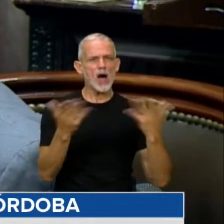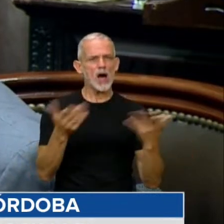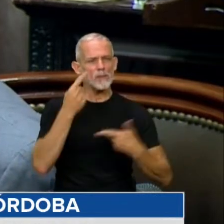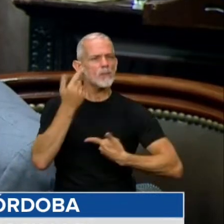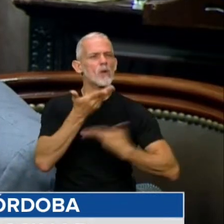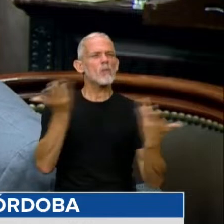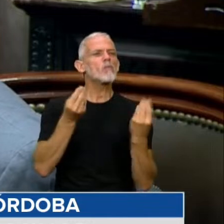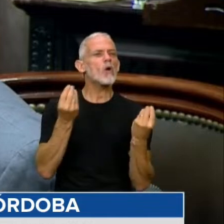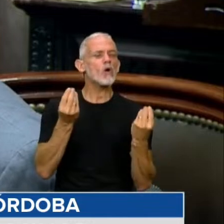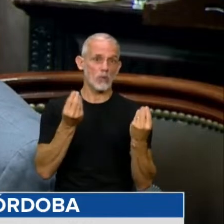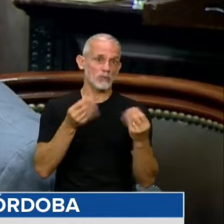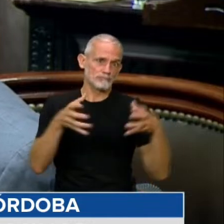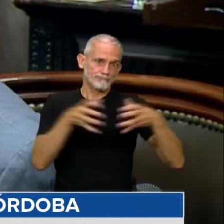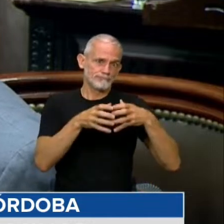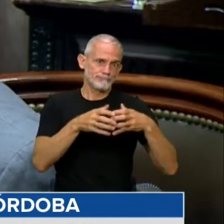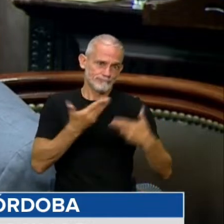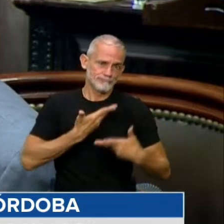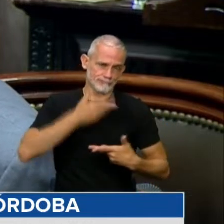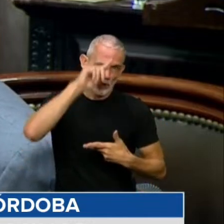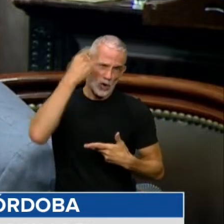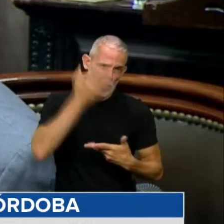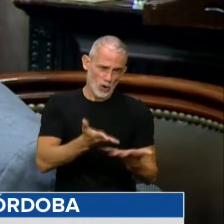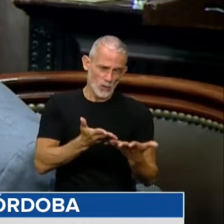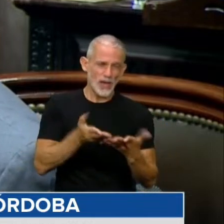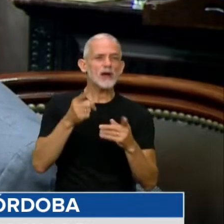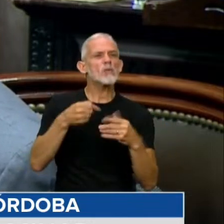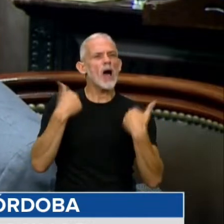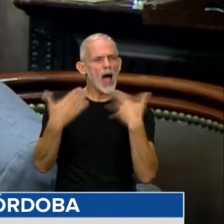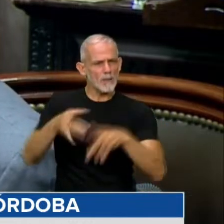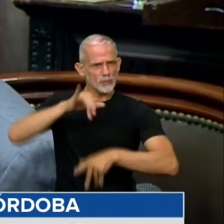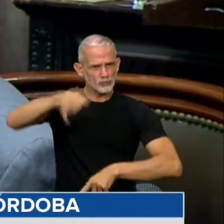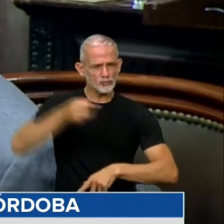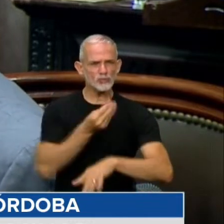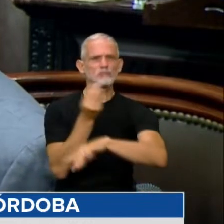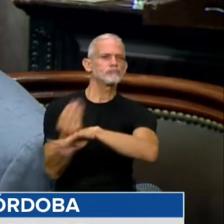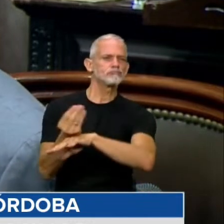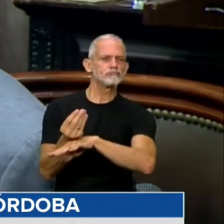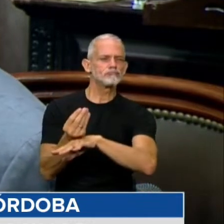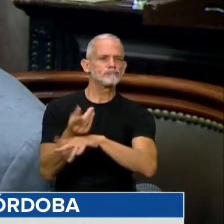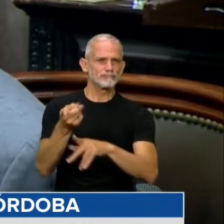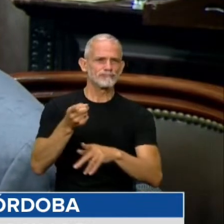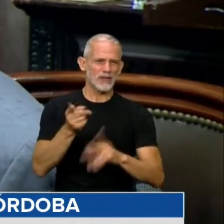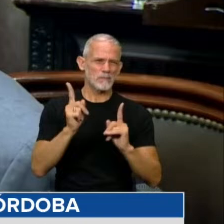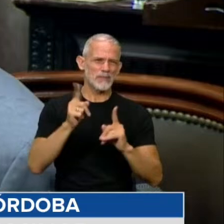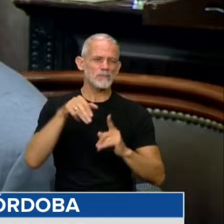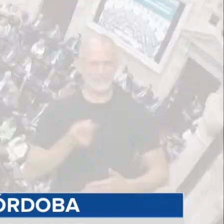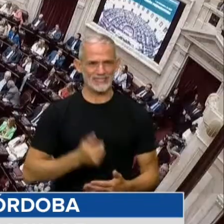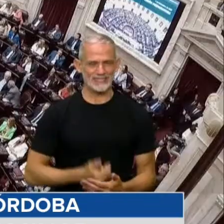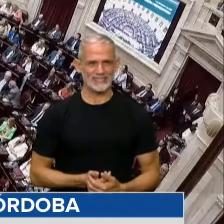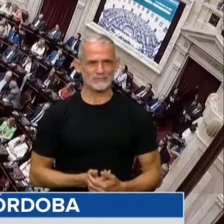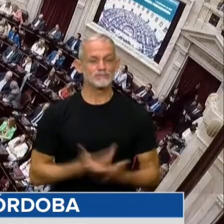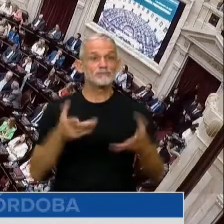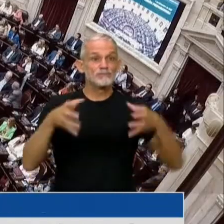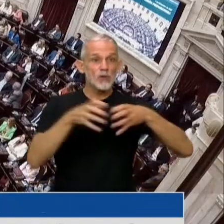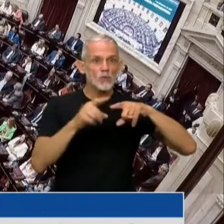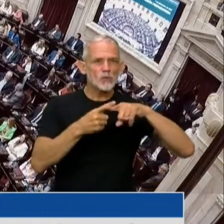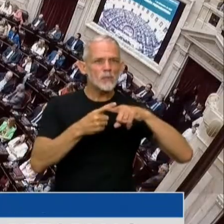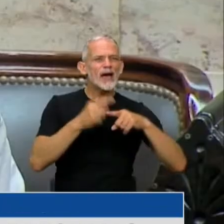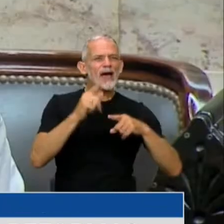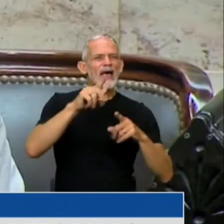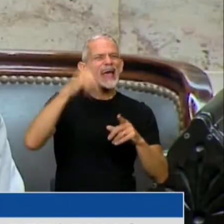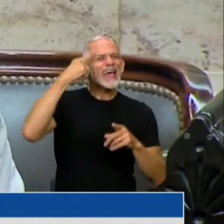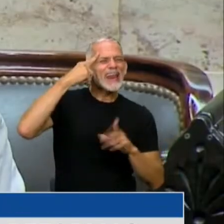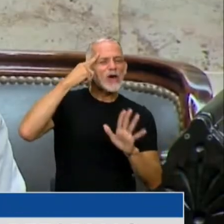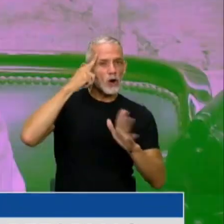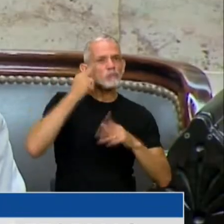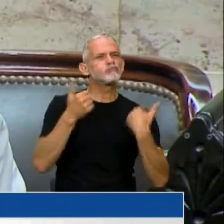sin ninguna duda es el oficialismo, nuestro bloque va a apoyar la nominación que acabo de mencionar. Gracias. Desde el bloque Creo vamos a acompañar